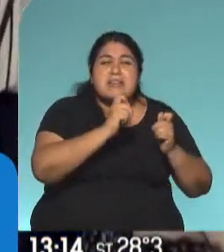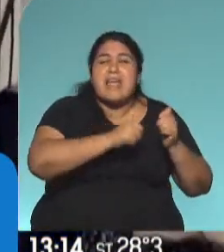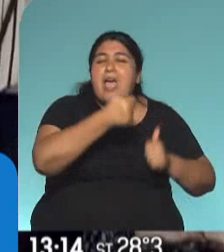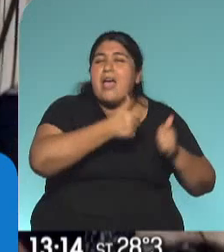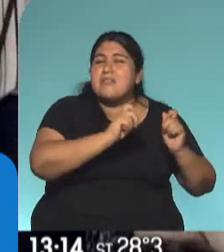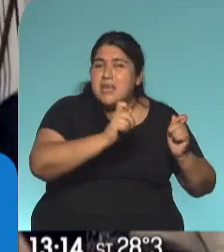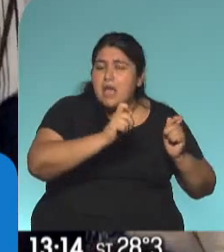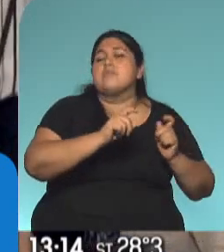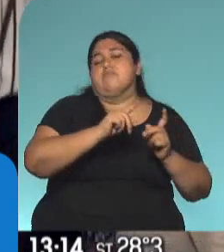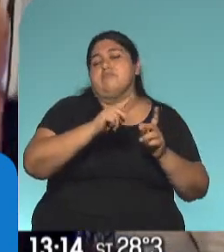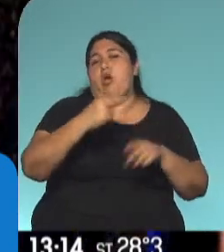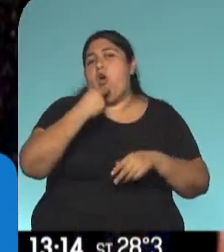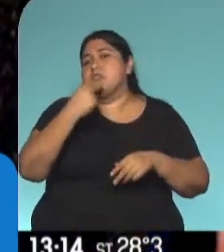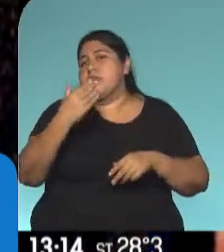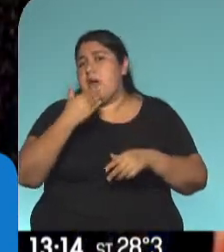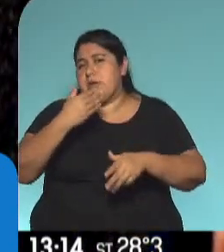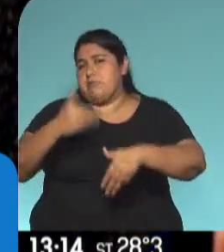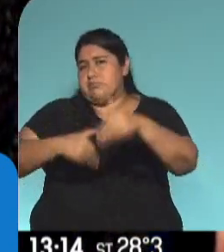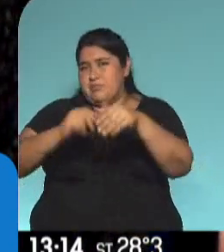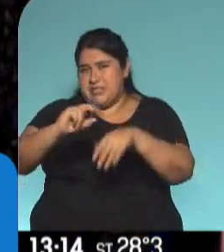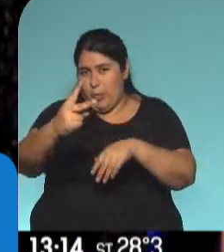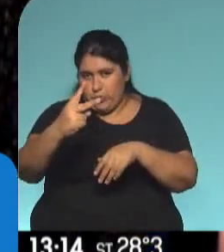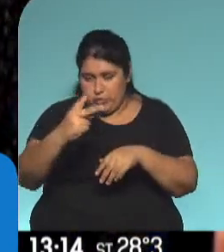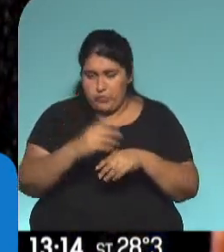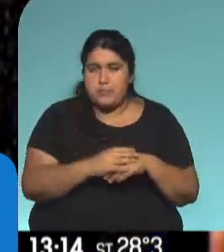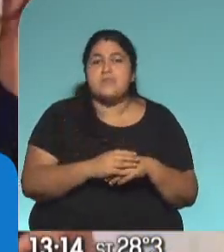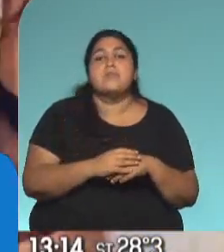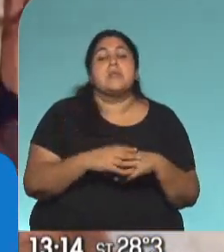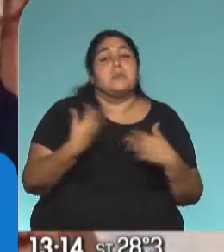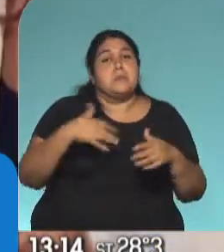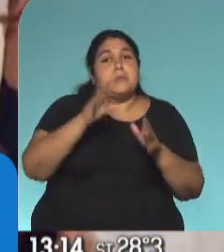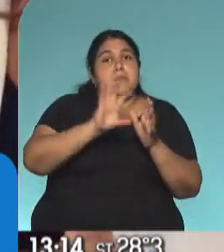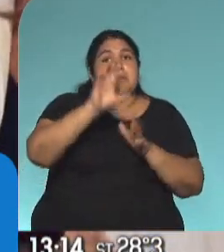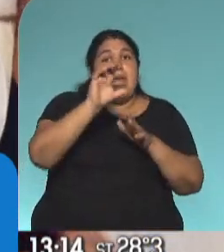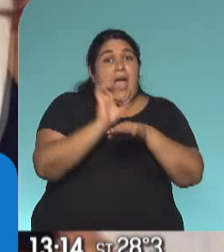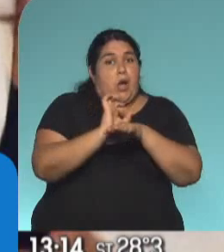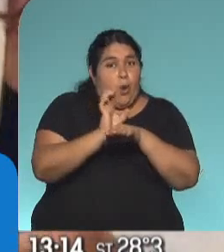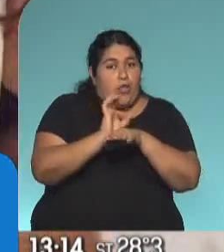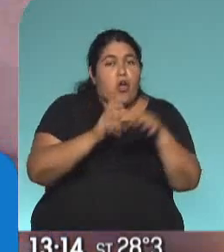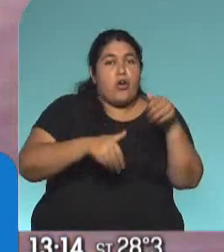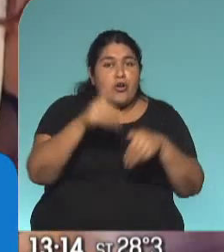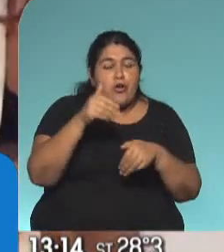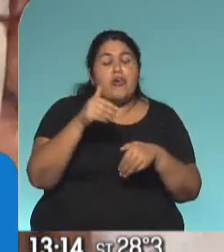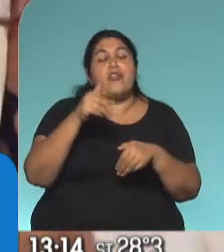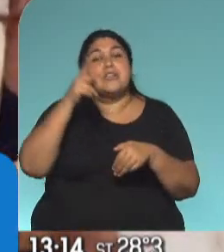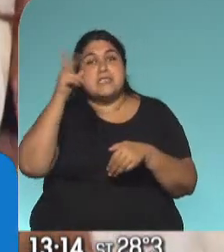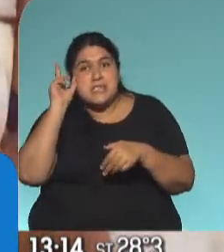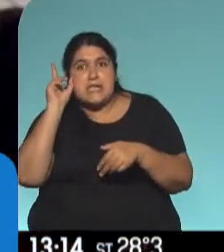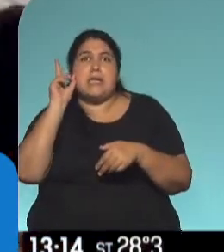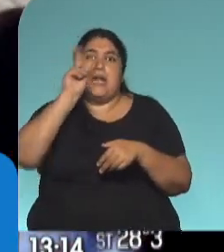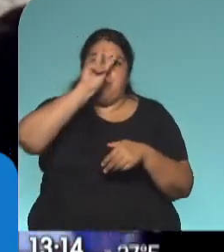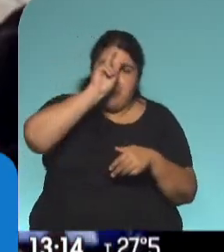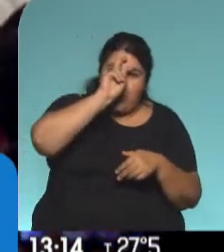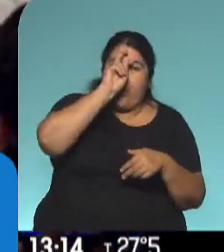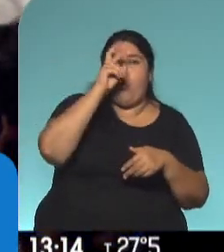ese 11 de abril que va a ser una fecha para el continente importante, ¿no? Importantísima. Elecciones en Ecuador, elecciones en Chile, interesante. Y en Perú también. En